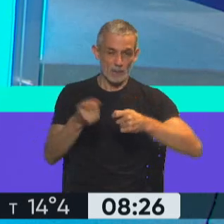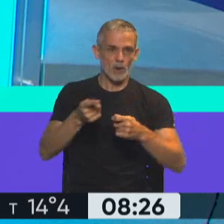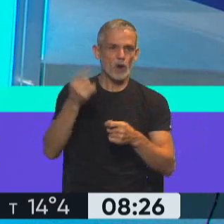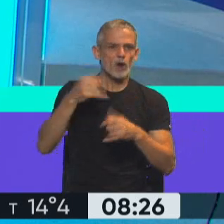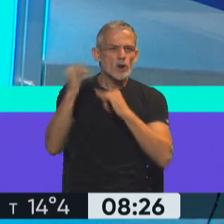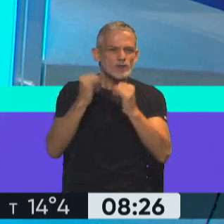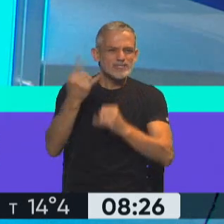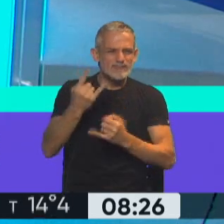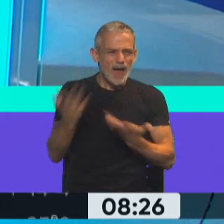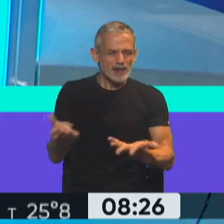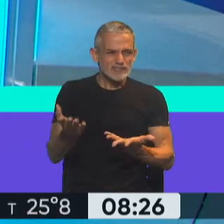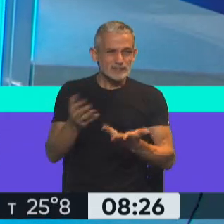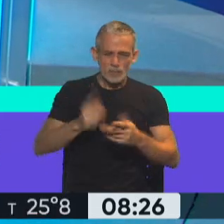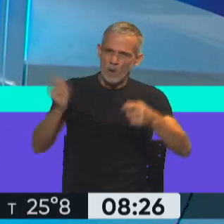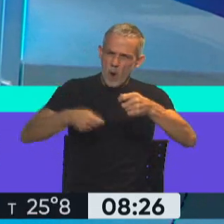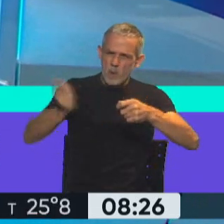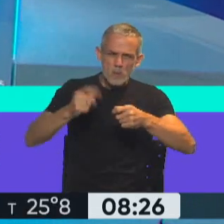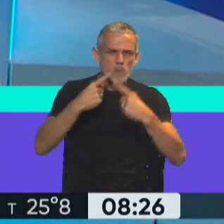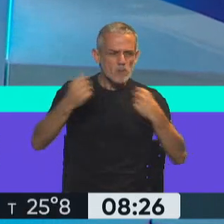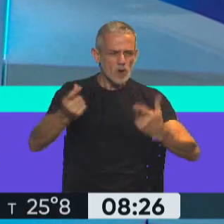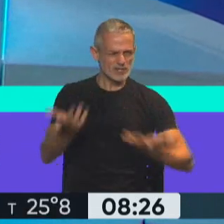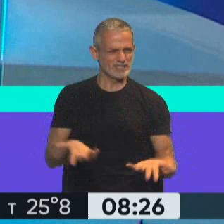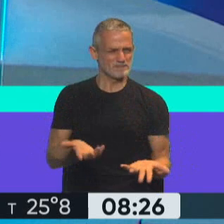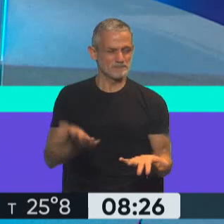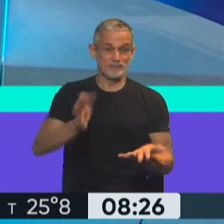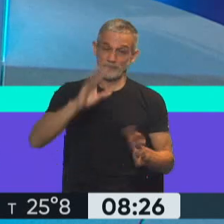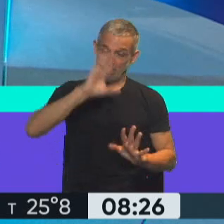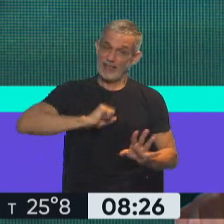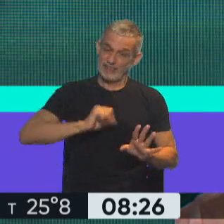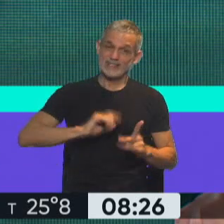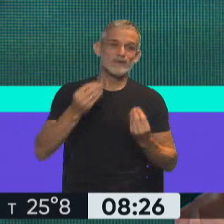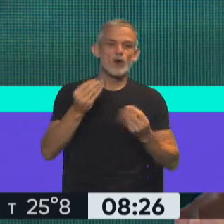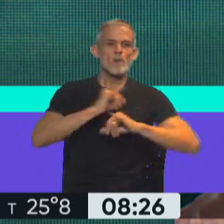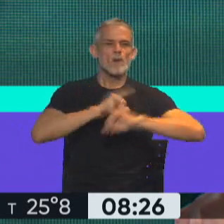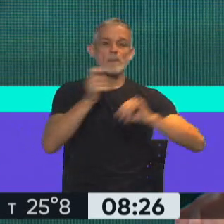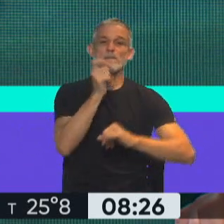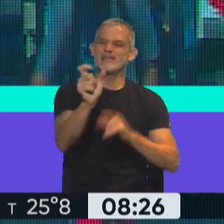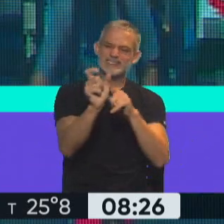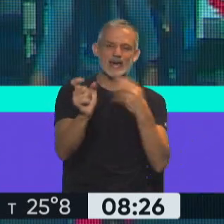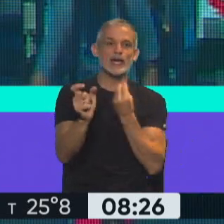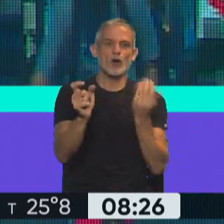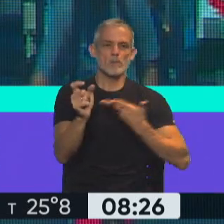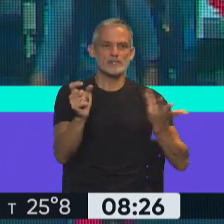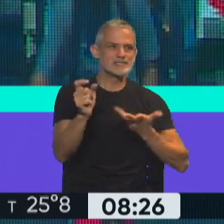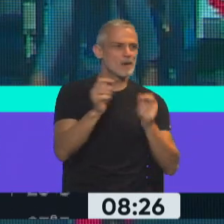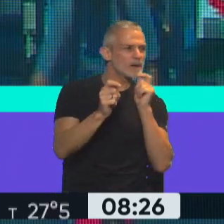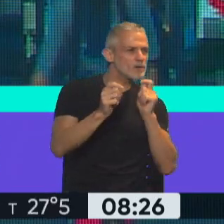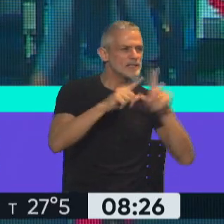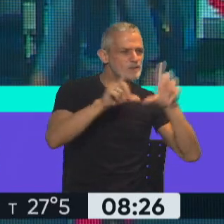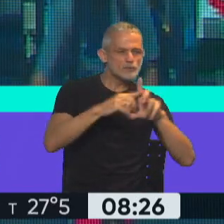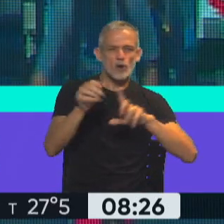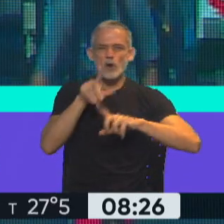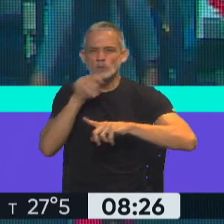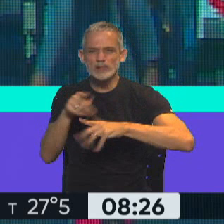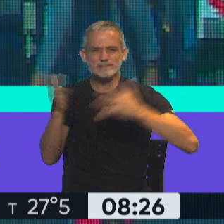¿no? Entonces, me parece que ahí va a haber un desafío de esto que vos decías, de cómo llega el mensaje, y me parece que en ese sentido